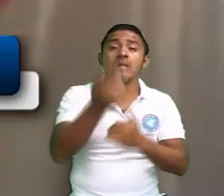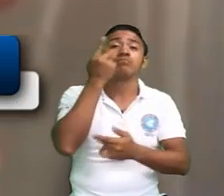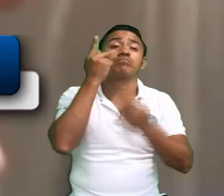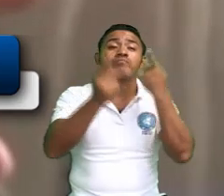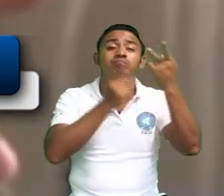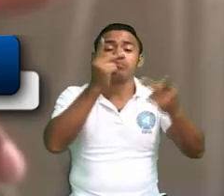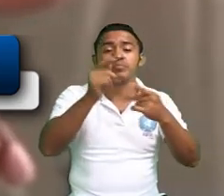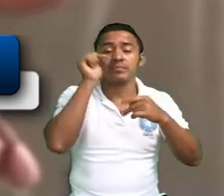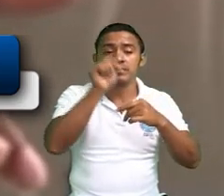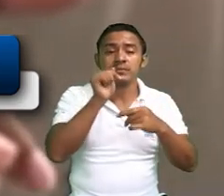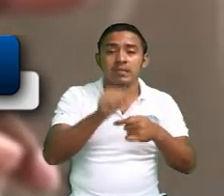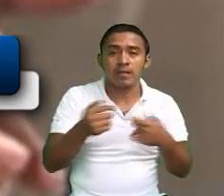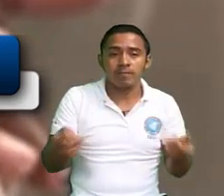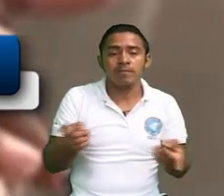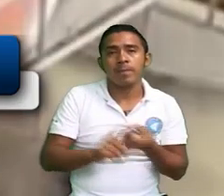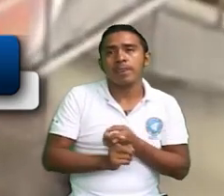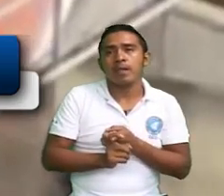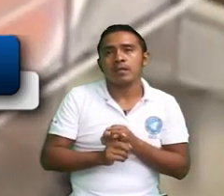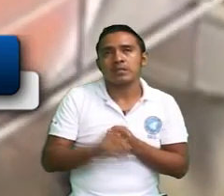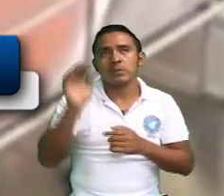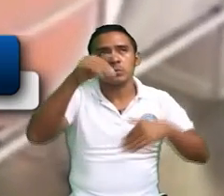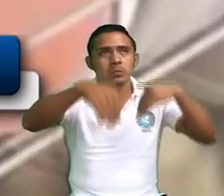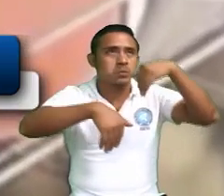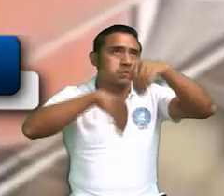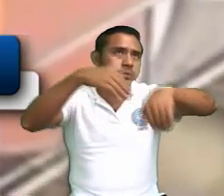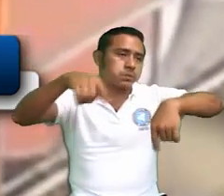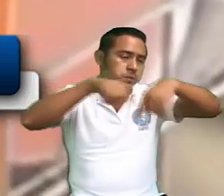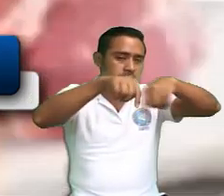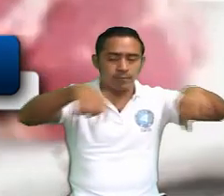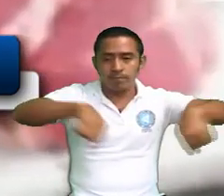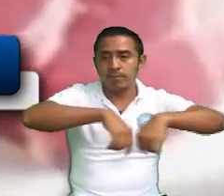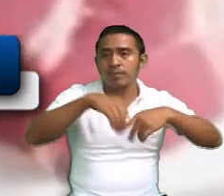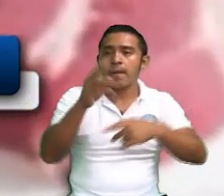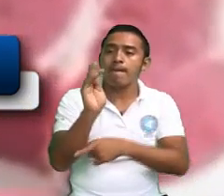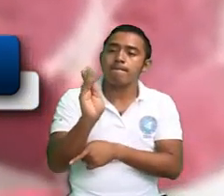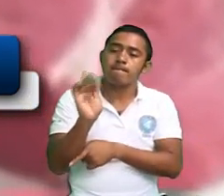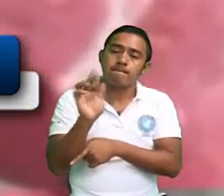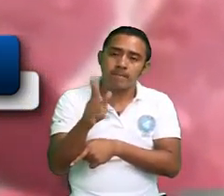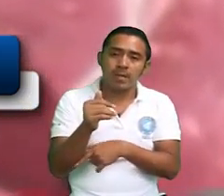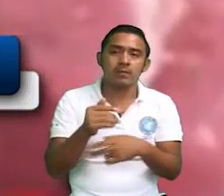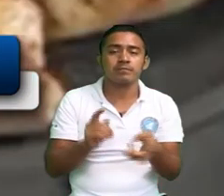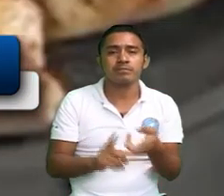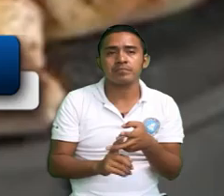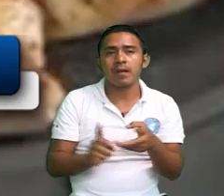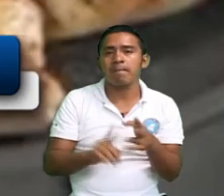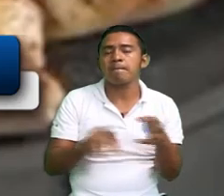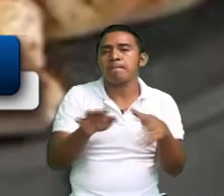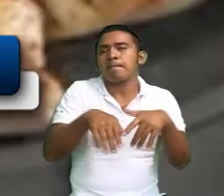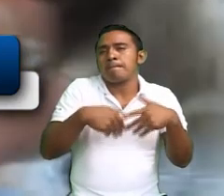sea los balnearios, ya sea piscina, bares con piscina, para ver